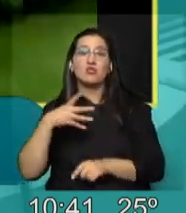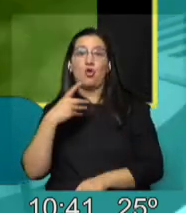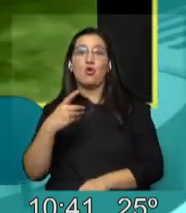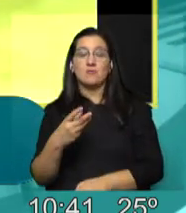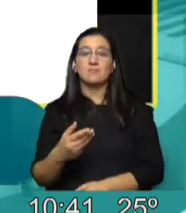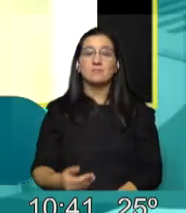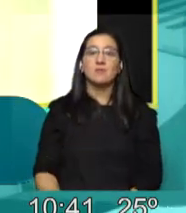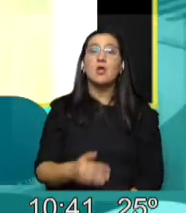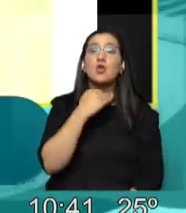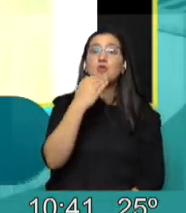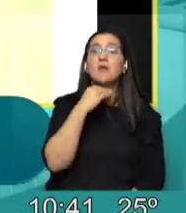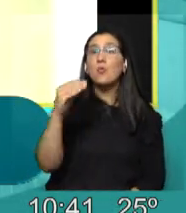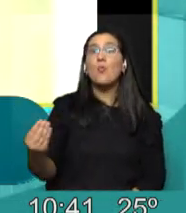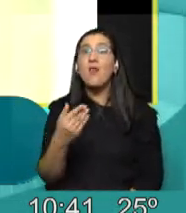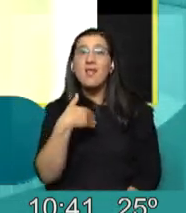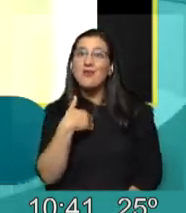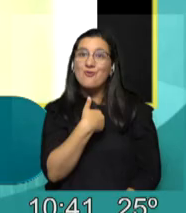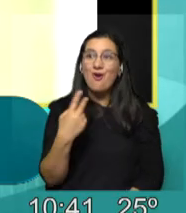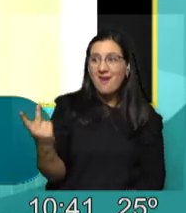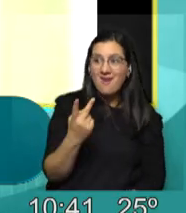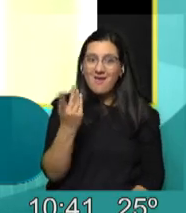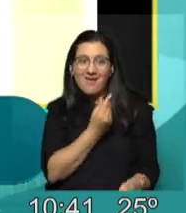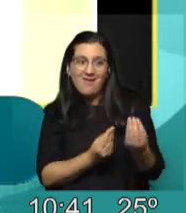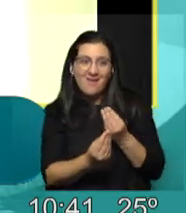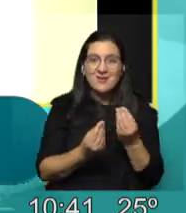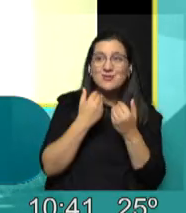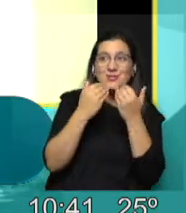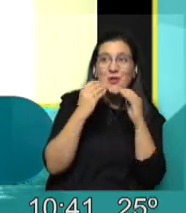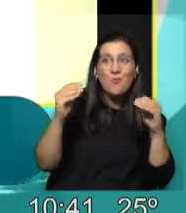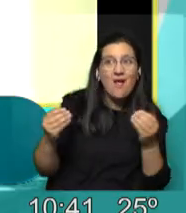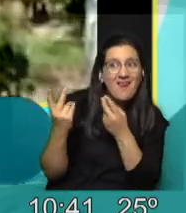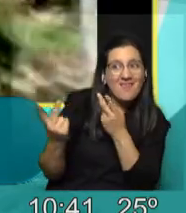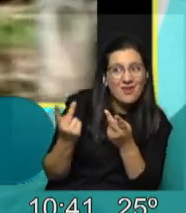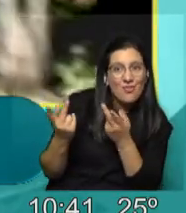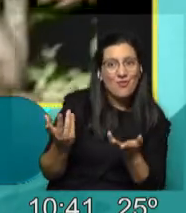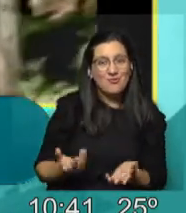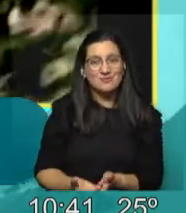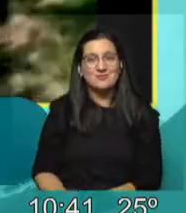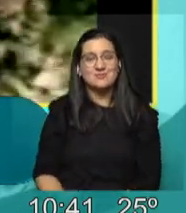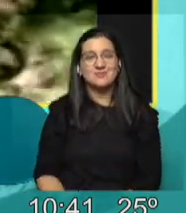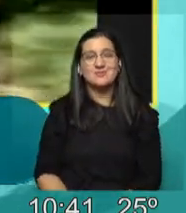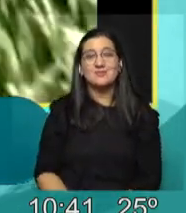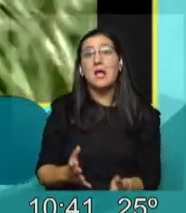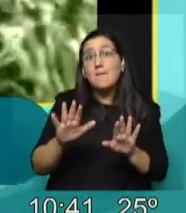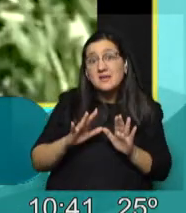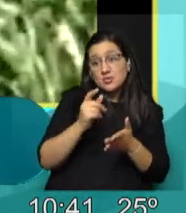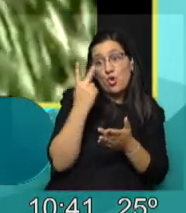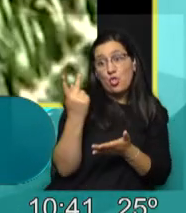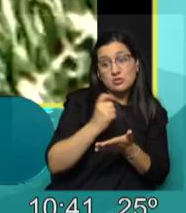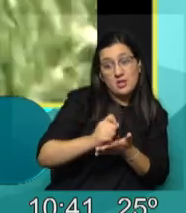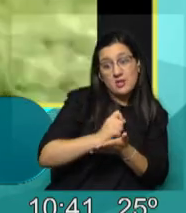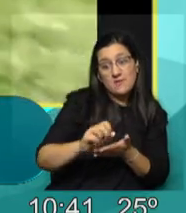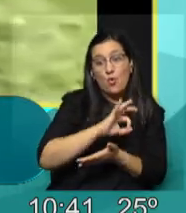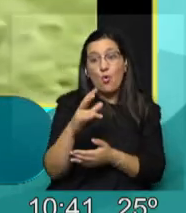no sabe quién hace qué. Es como los Coen. No se sabe de cuál de los dos es el que escribe, o los dos, o cuál de los dos es